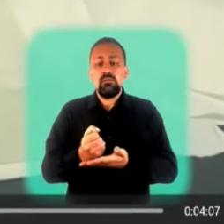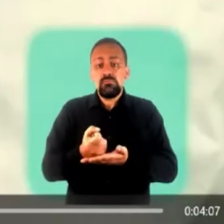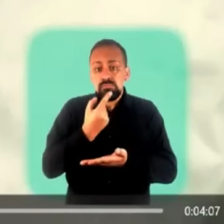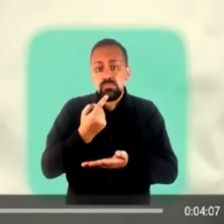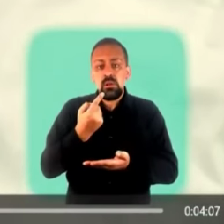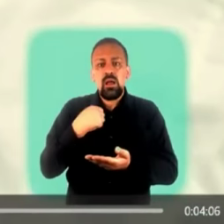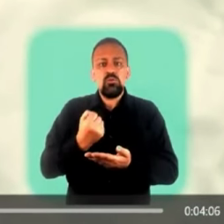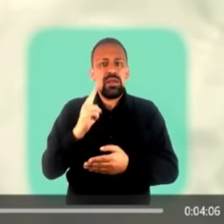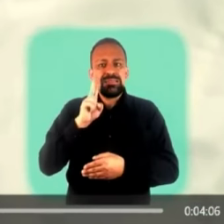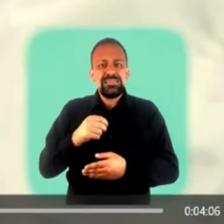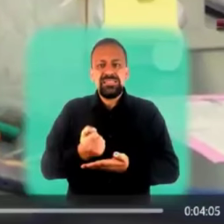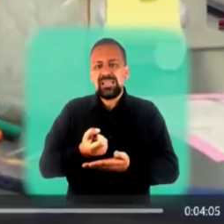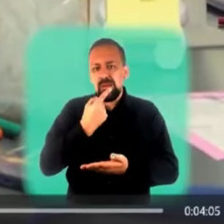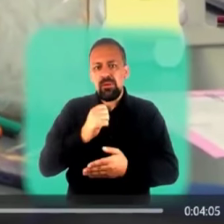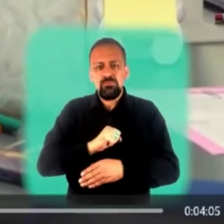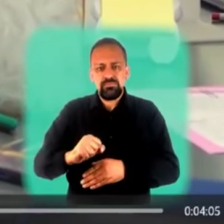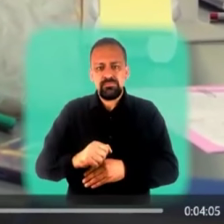bacteria sin antibióticos.